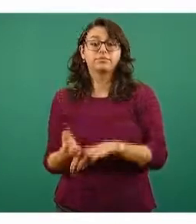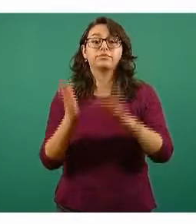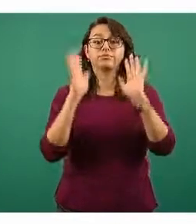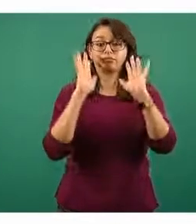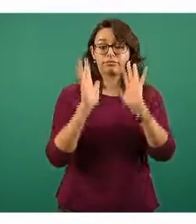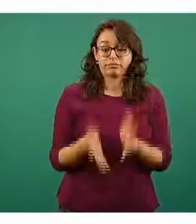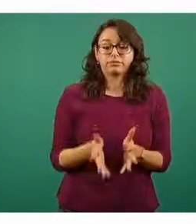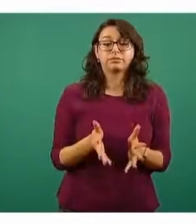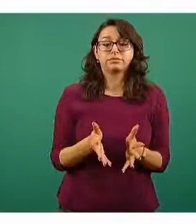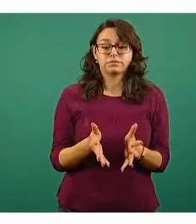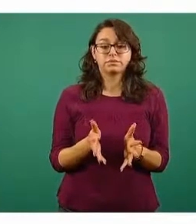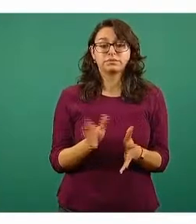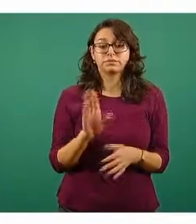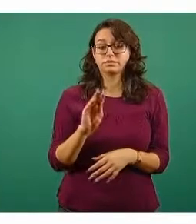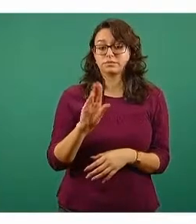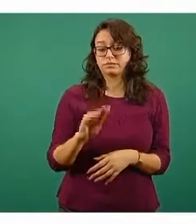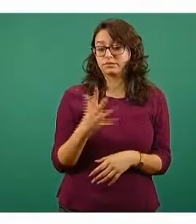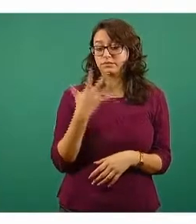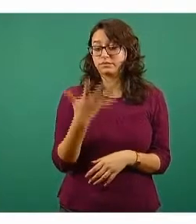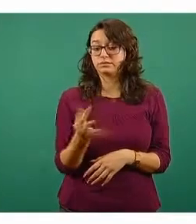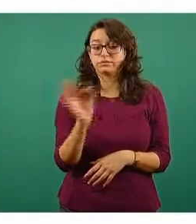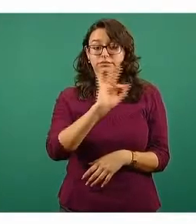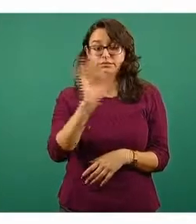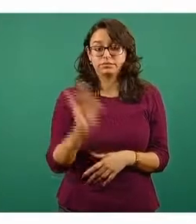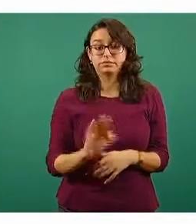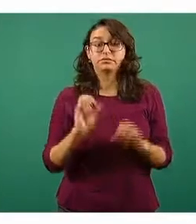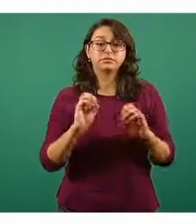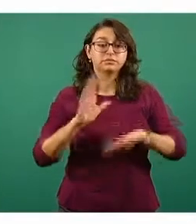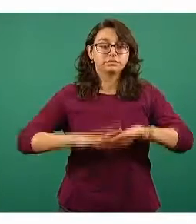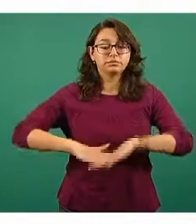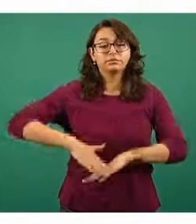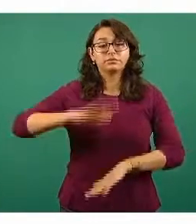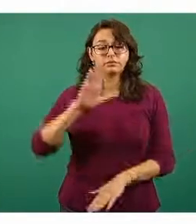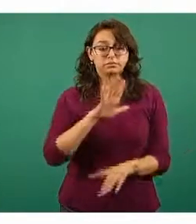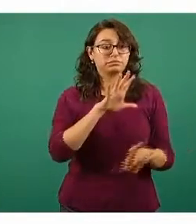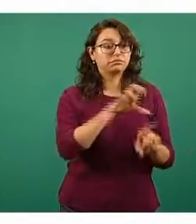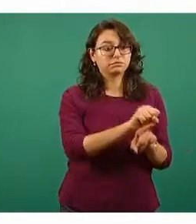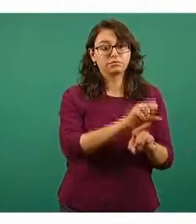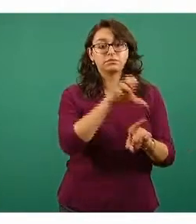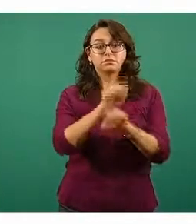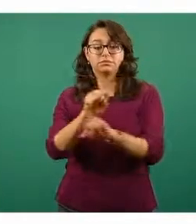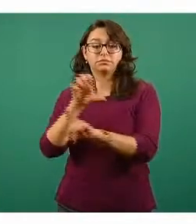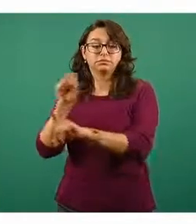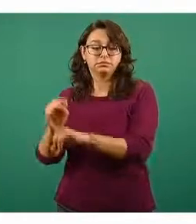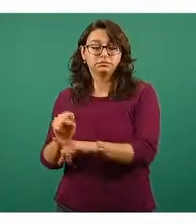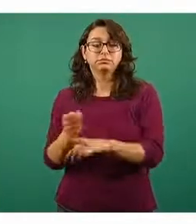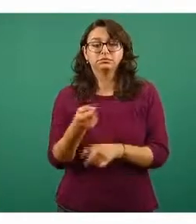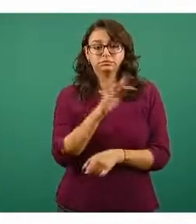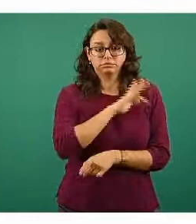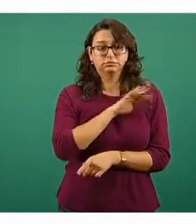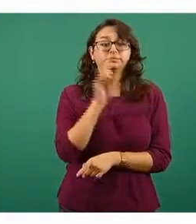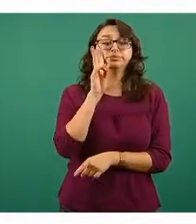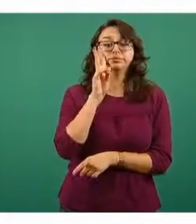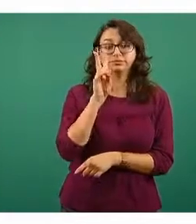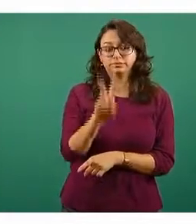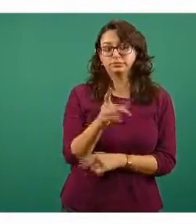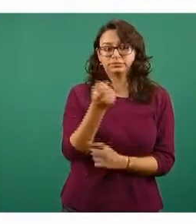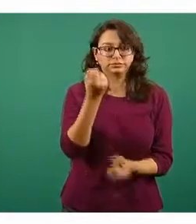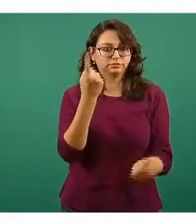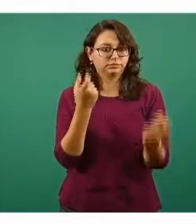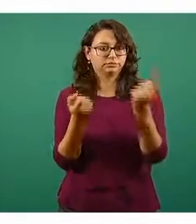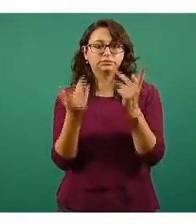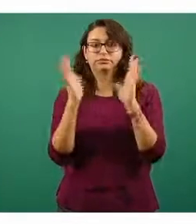completado el 95% o más del 95%, varias de ellas, como se ve en la gráfica, al